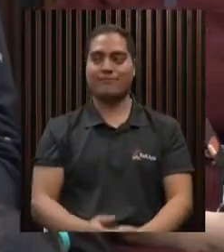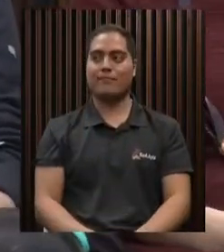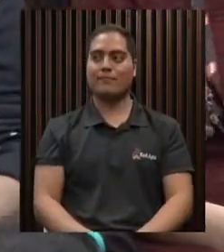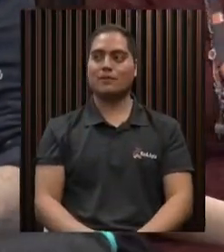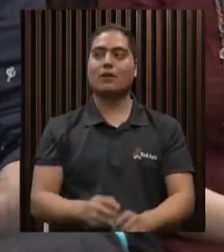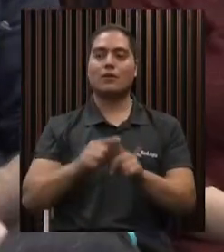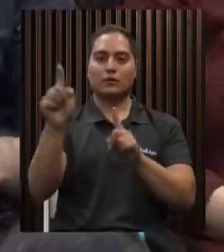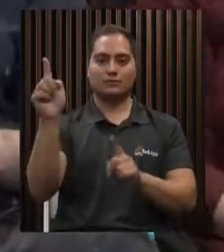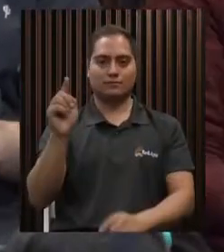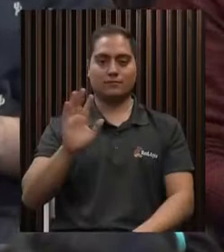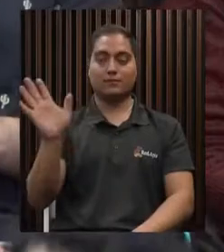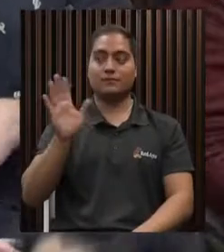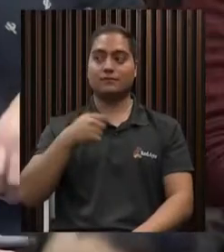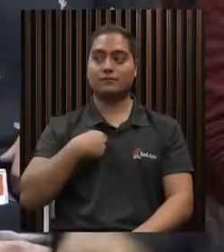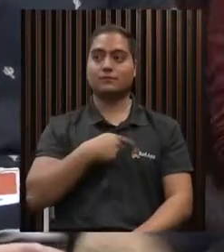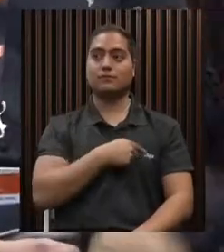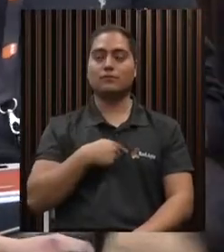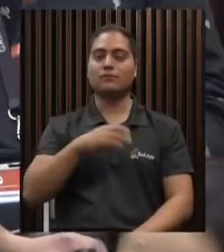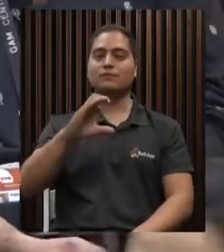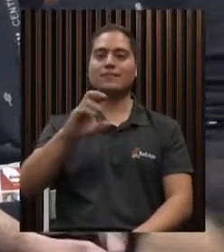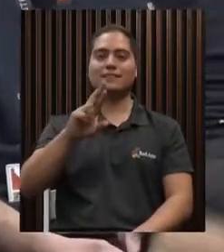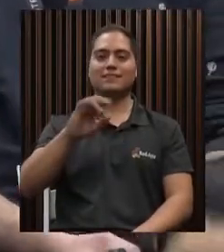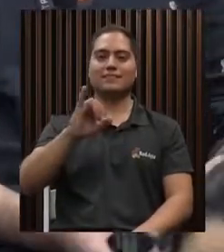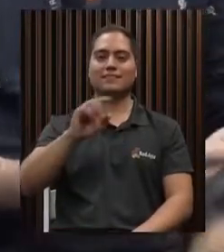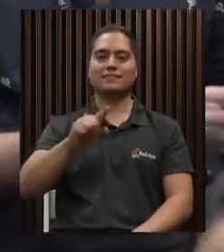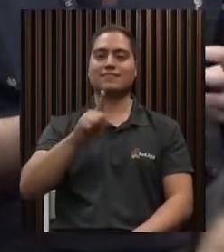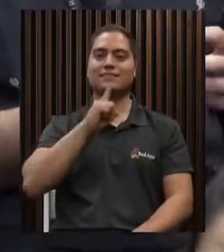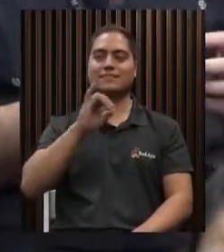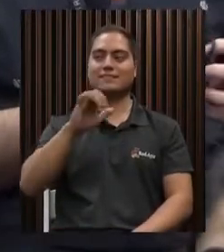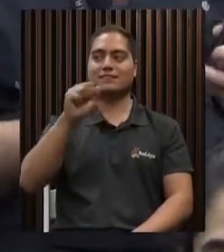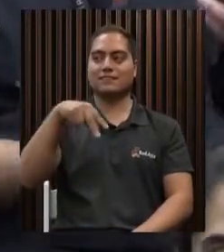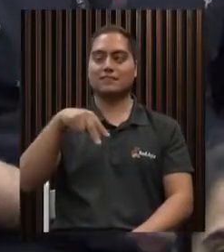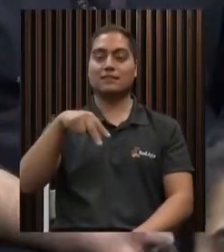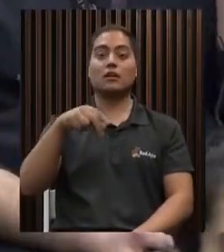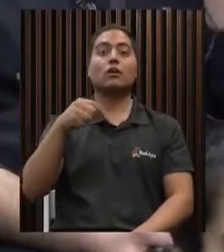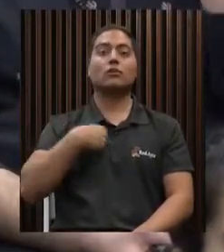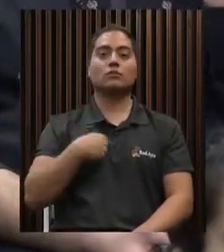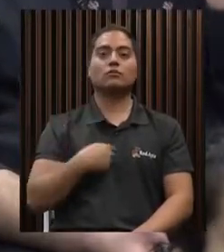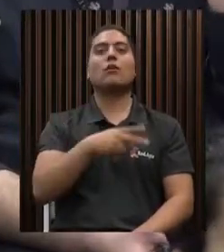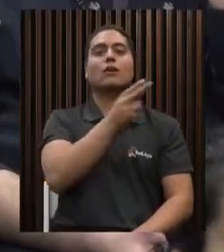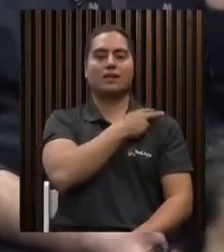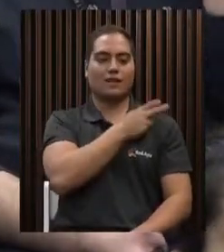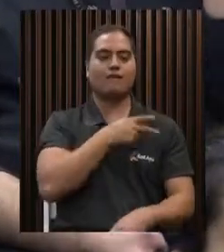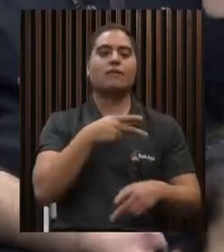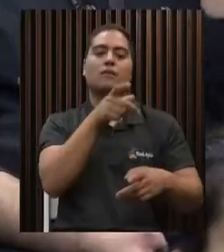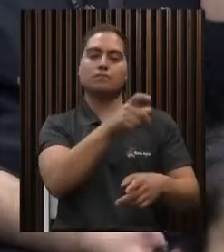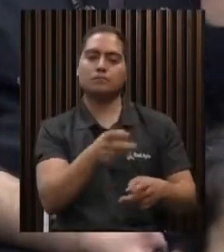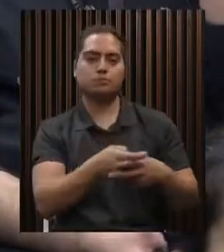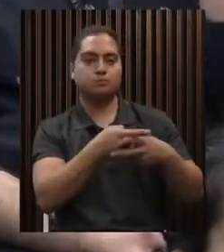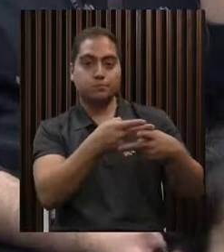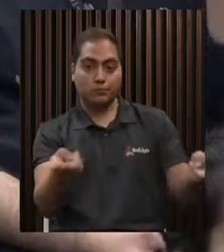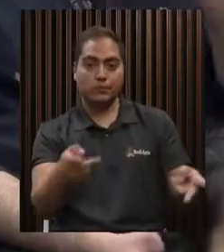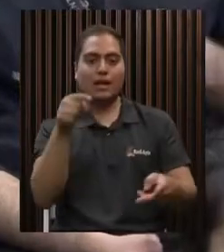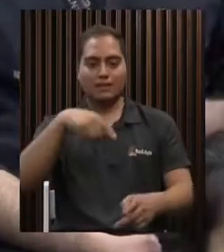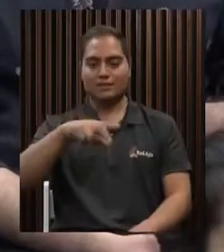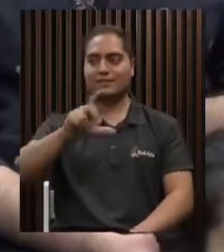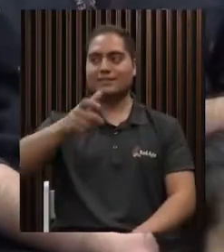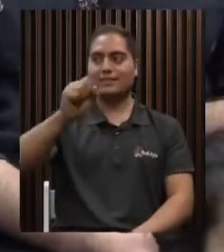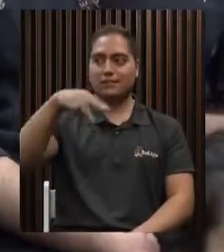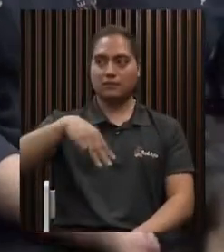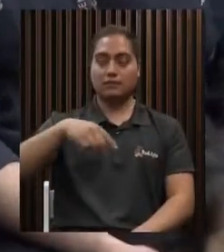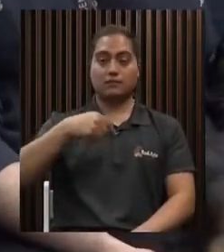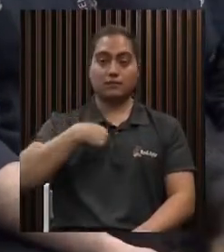Hola, yo soy Cristian Prinea, soy el jefe de públicos de acá de GAM y lo que me quiero llevar de